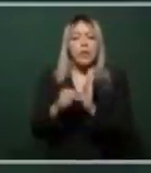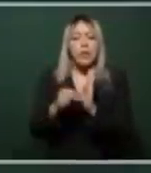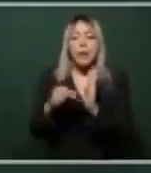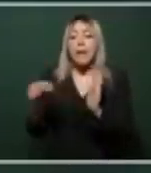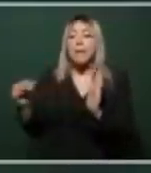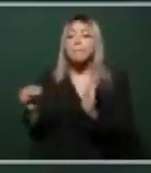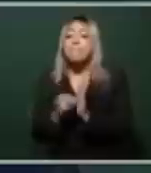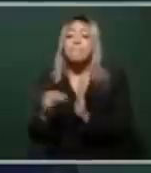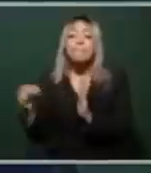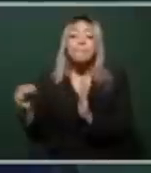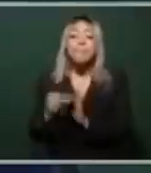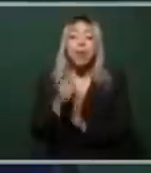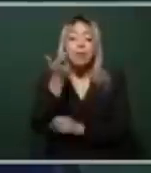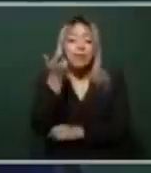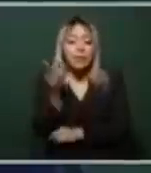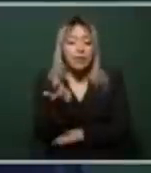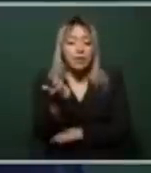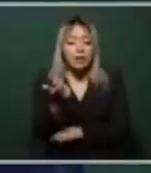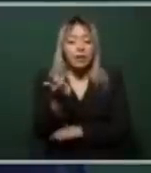110,000 millones de pesos